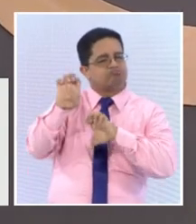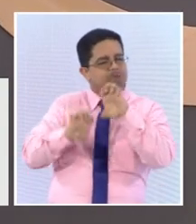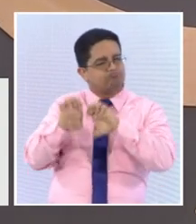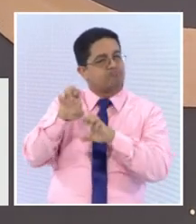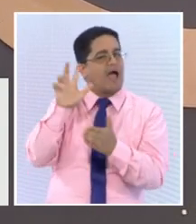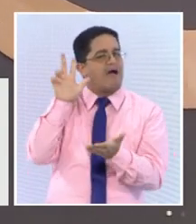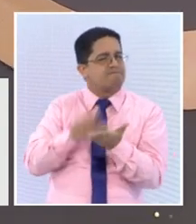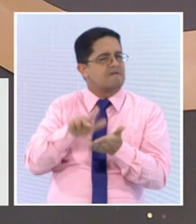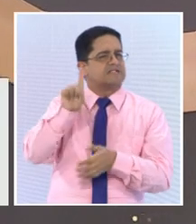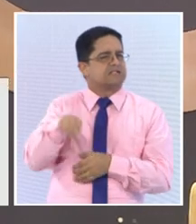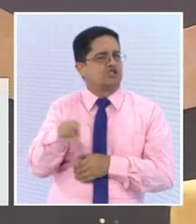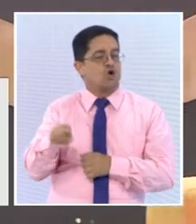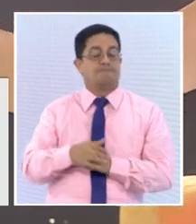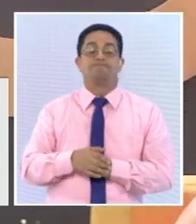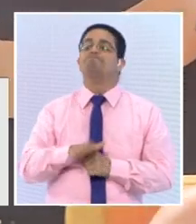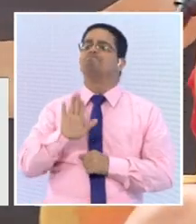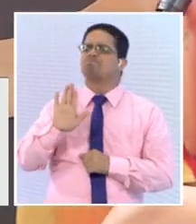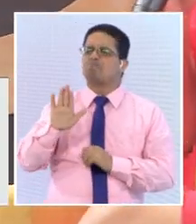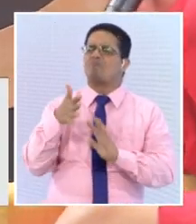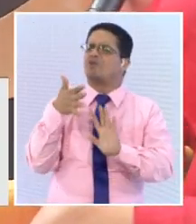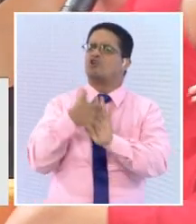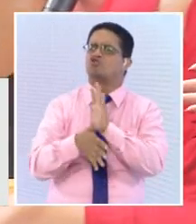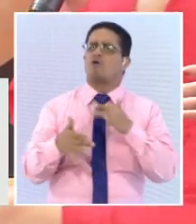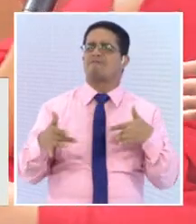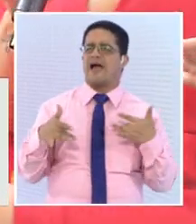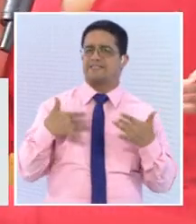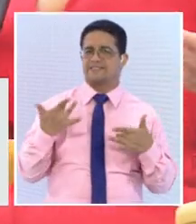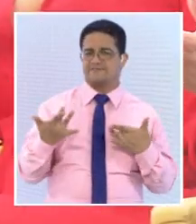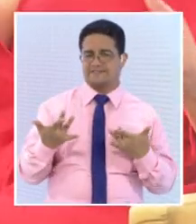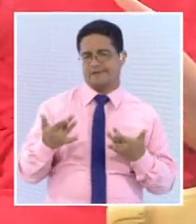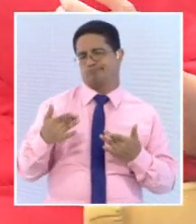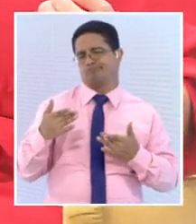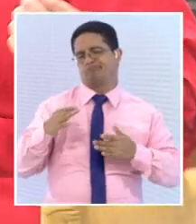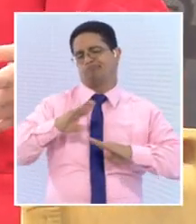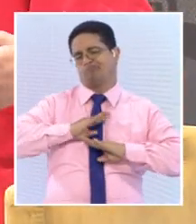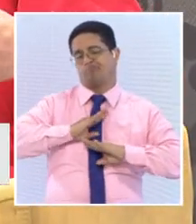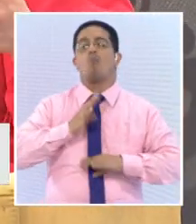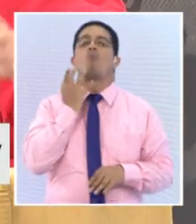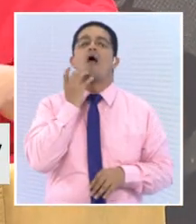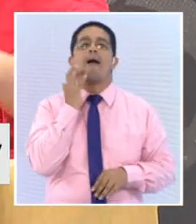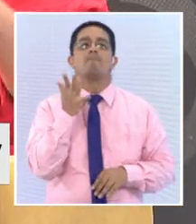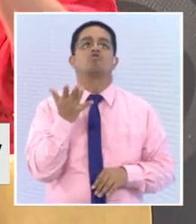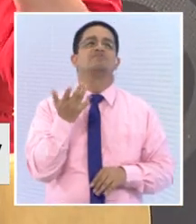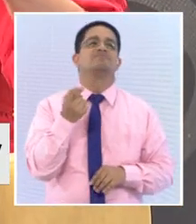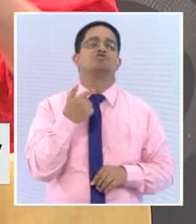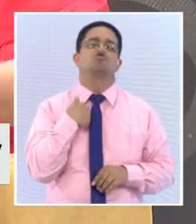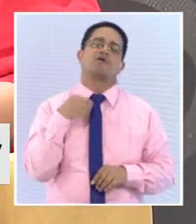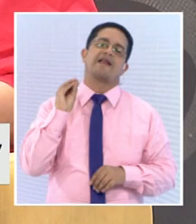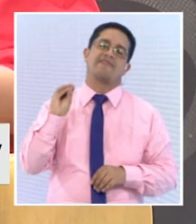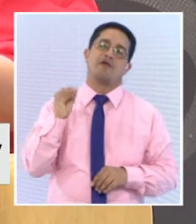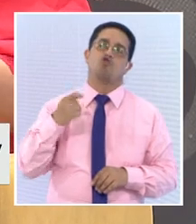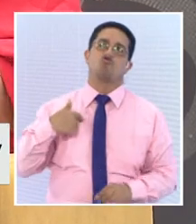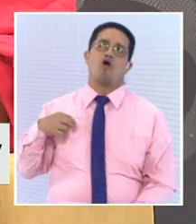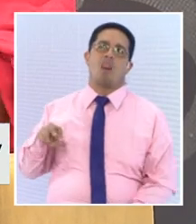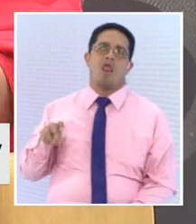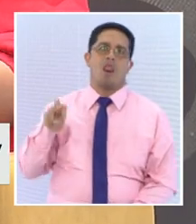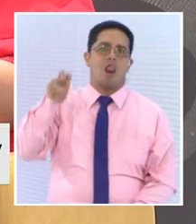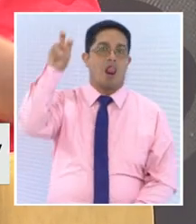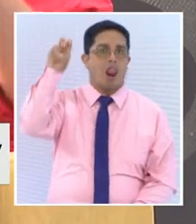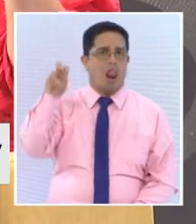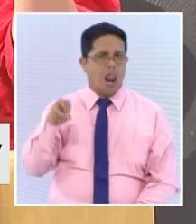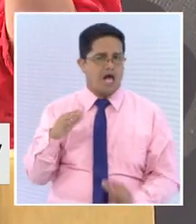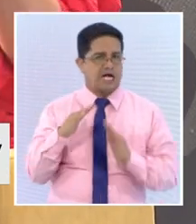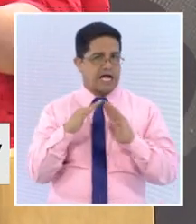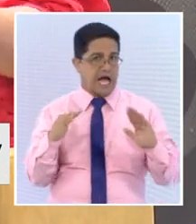ello. Hablando de eso, hablando de la actividad física que hay que hacer, porque por ejemplo, le pueden decir, bueno doctor, yo subo, bajo escaleras en la casa,